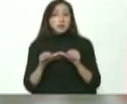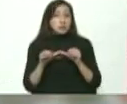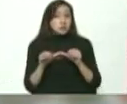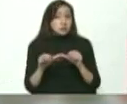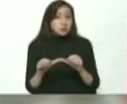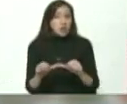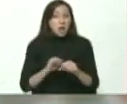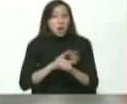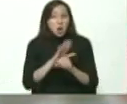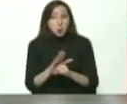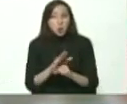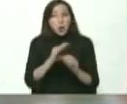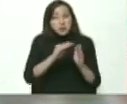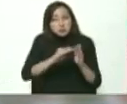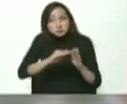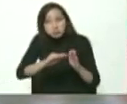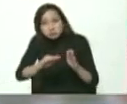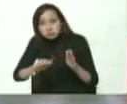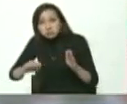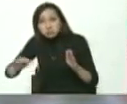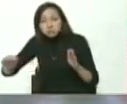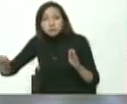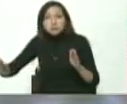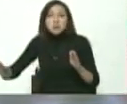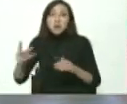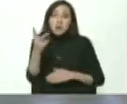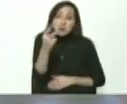Hoy podemos decir, está contenida la segunda ola.